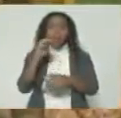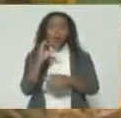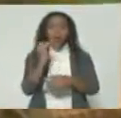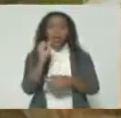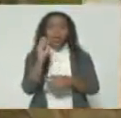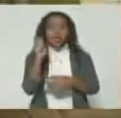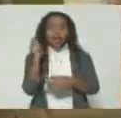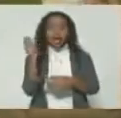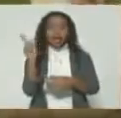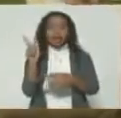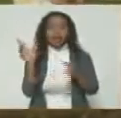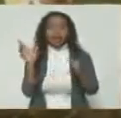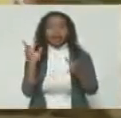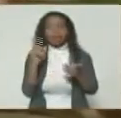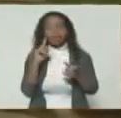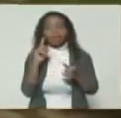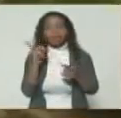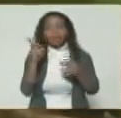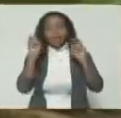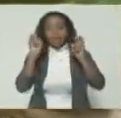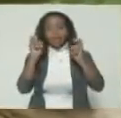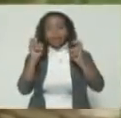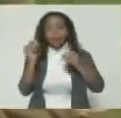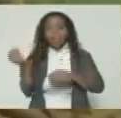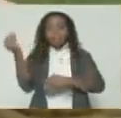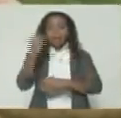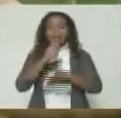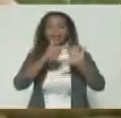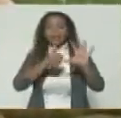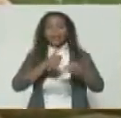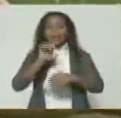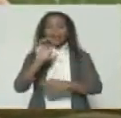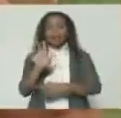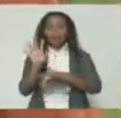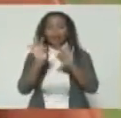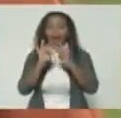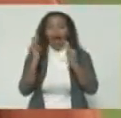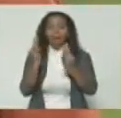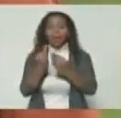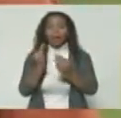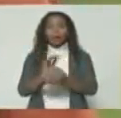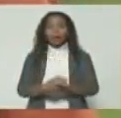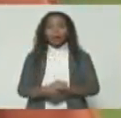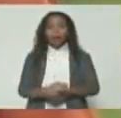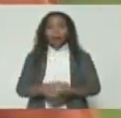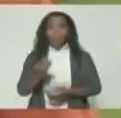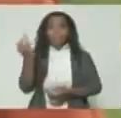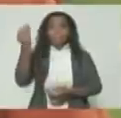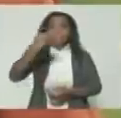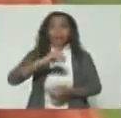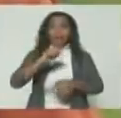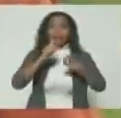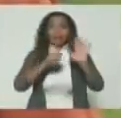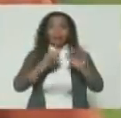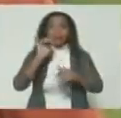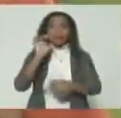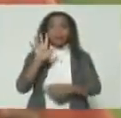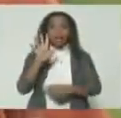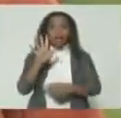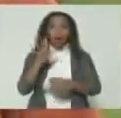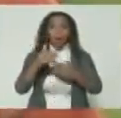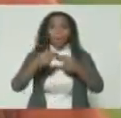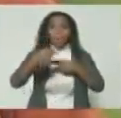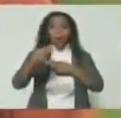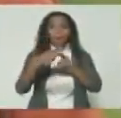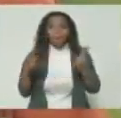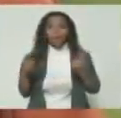comunal que lo habitan más de 65 familias, con más de 65 parcelas